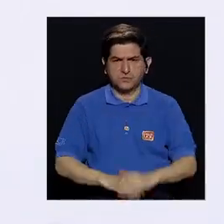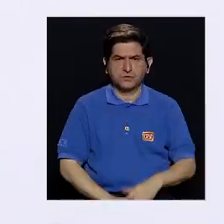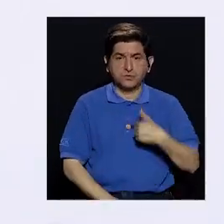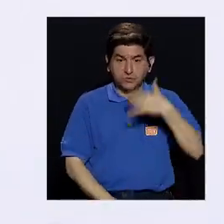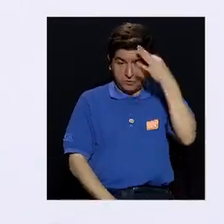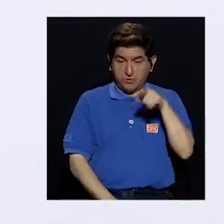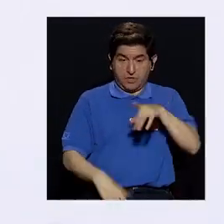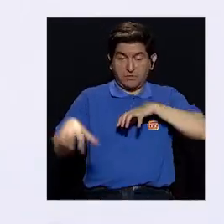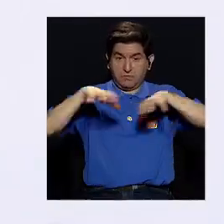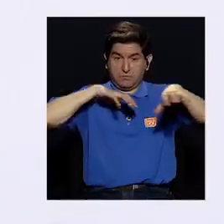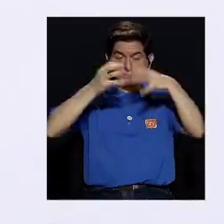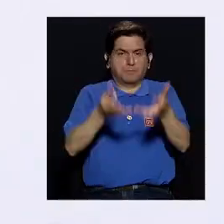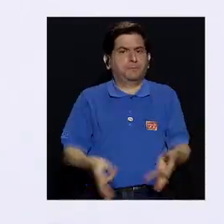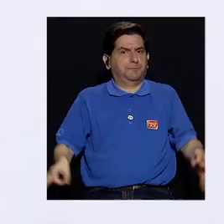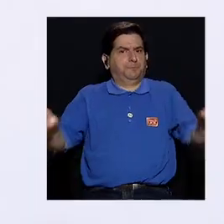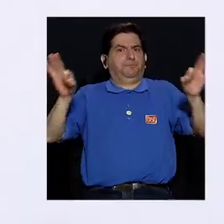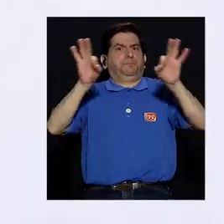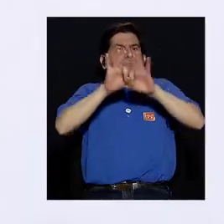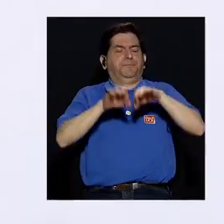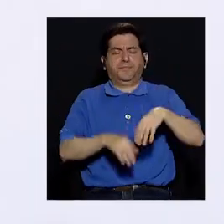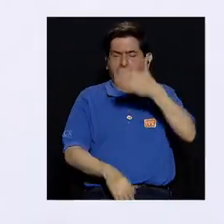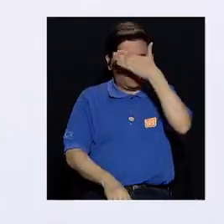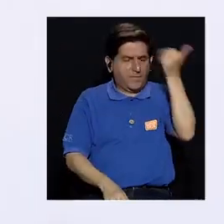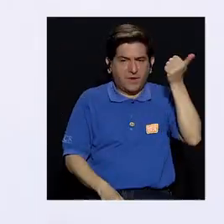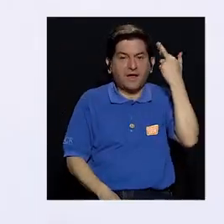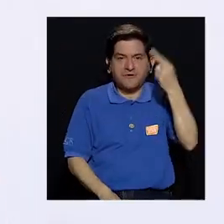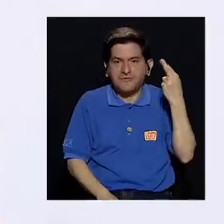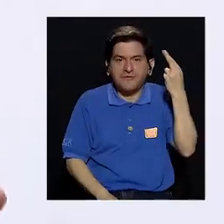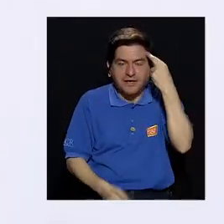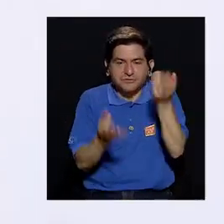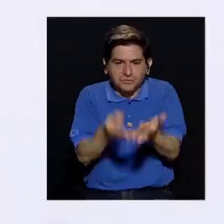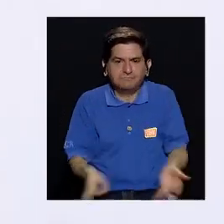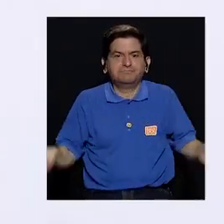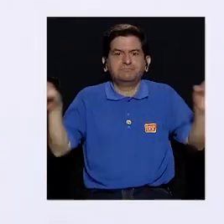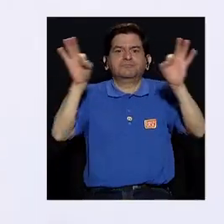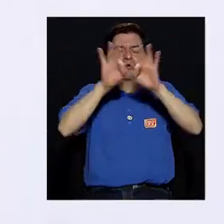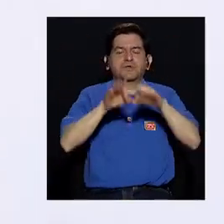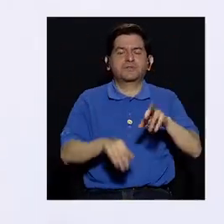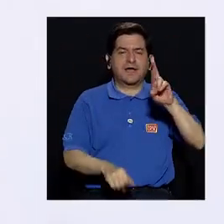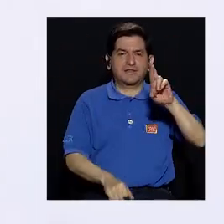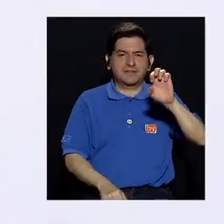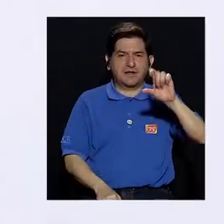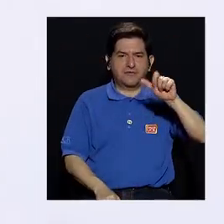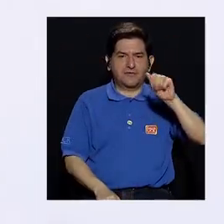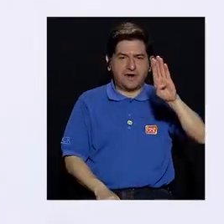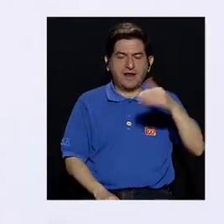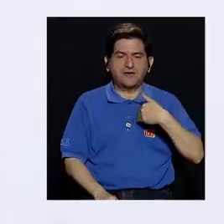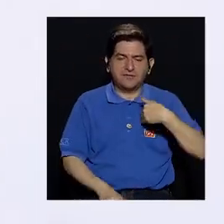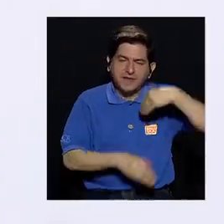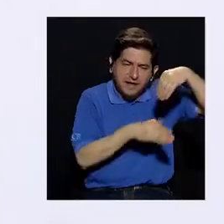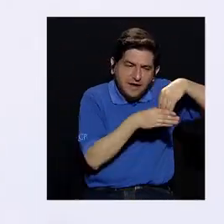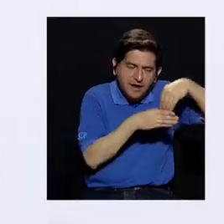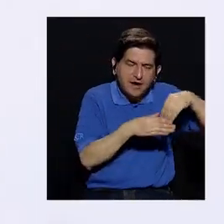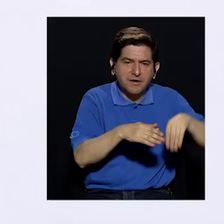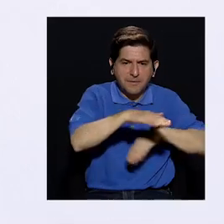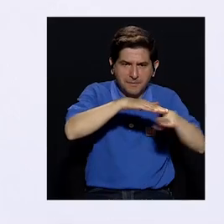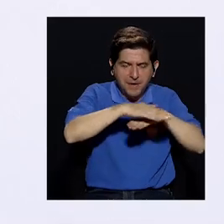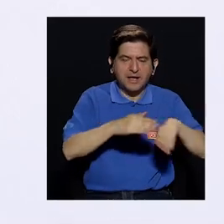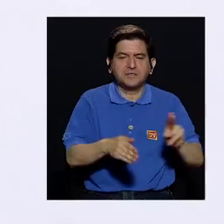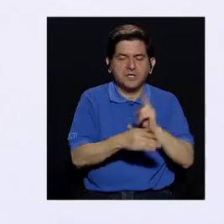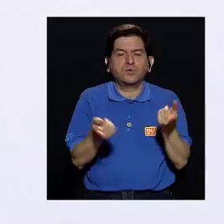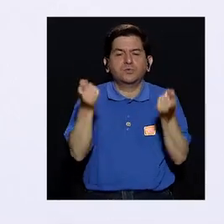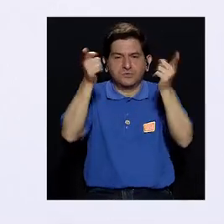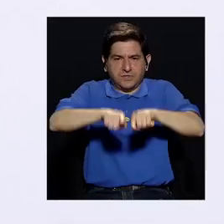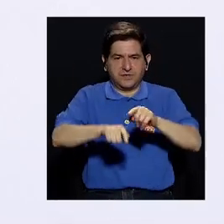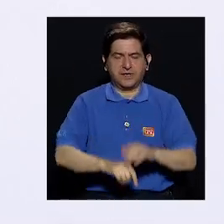etcétera yo creo que es es una actividad muy importante que no debemos perder y justo por eso es tan importante que regla tenga un ahorro que pueda utilizar para